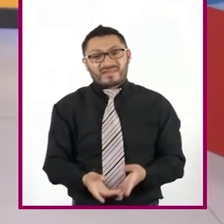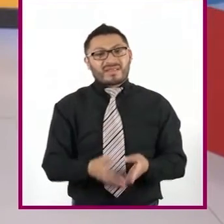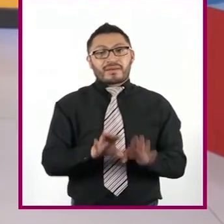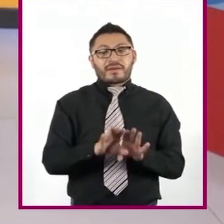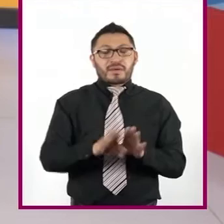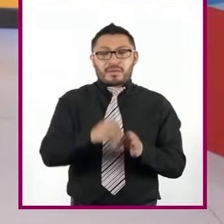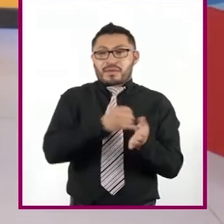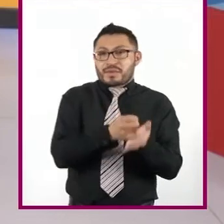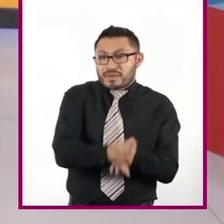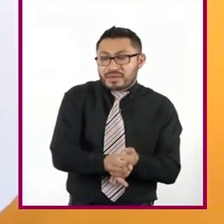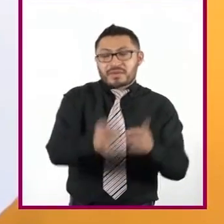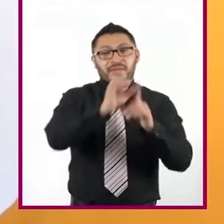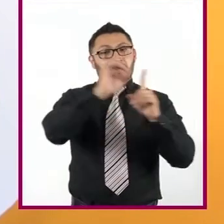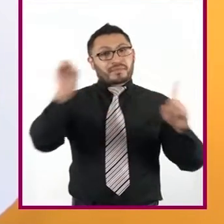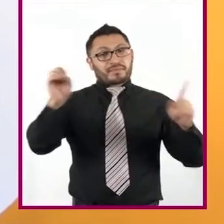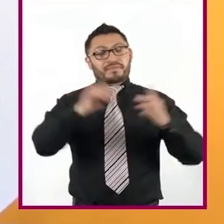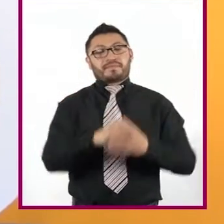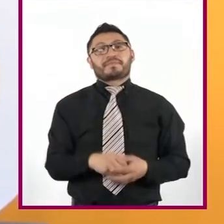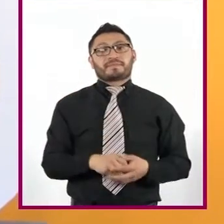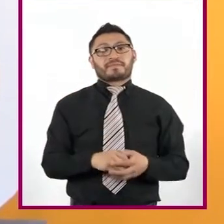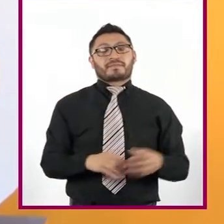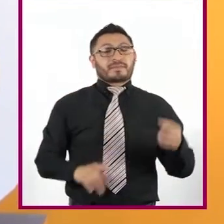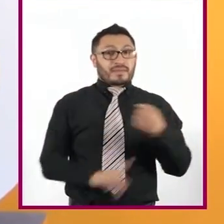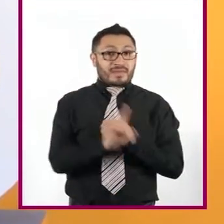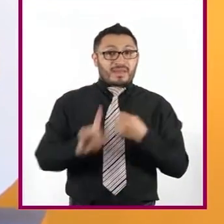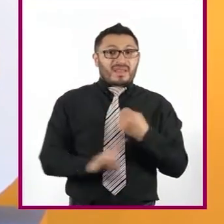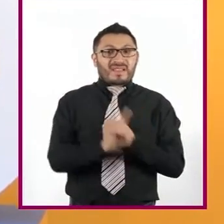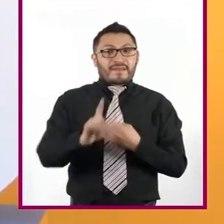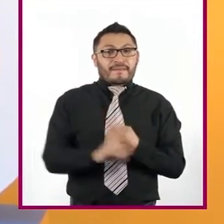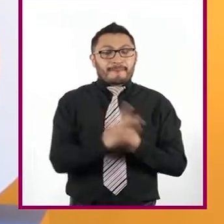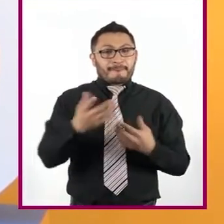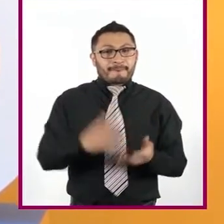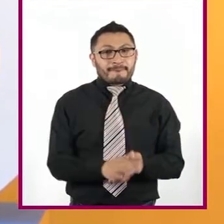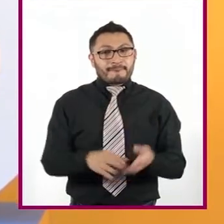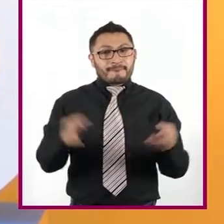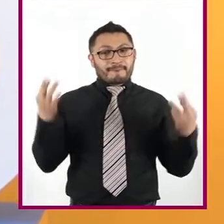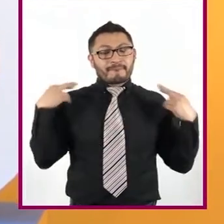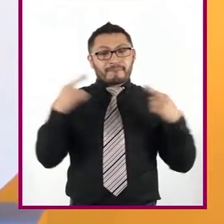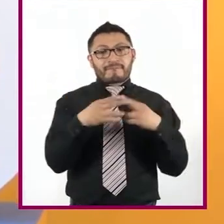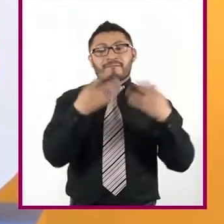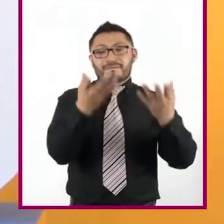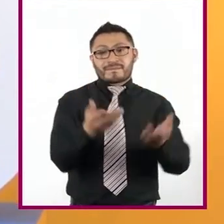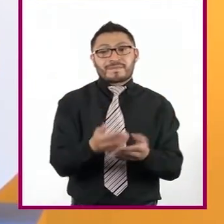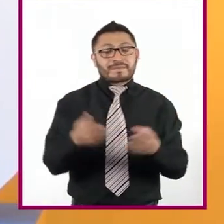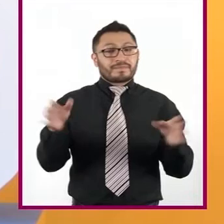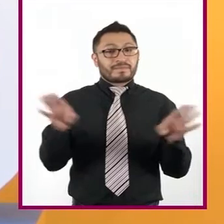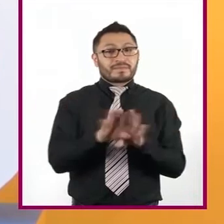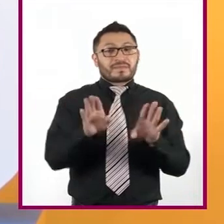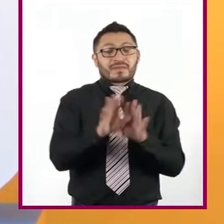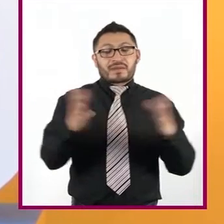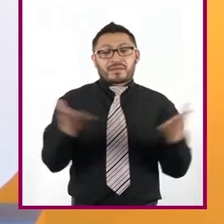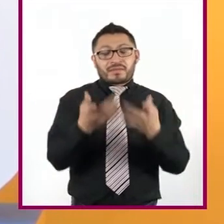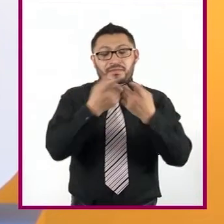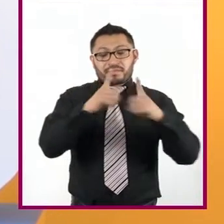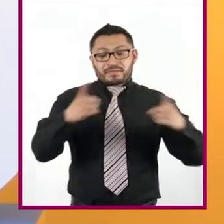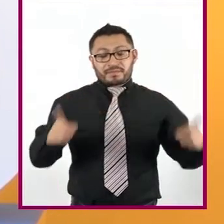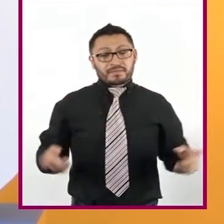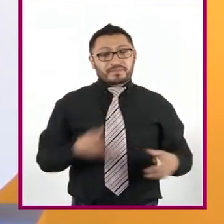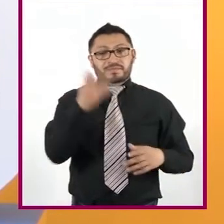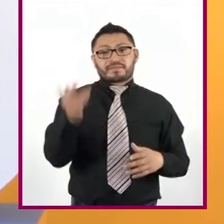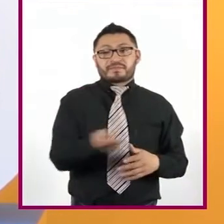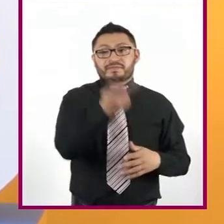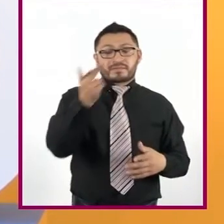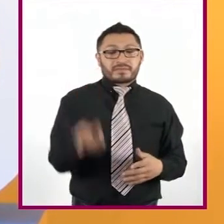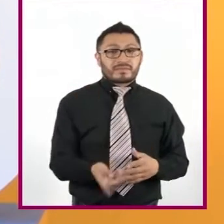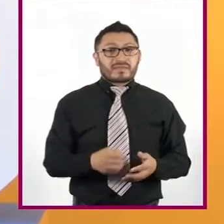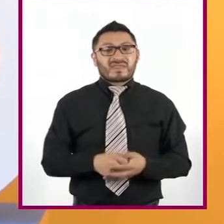tomar una decisión organizada. El problema al que se enfrenta la docente en este caso es cómo diseñar una encuesta que le proporciona